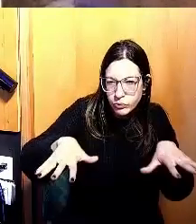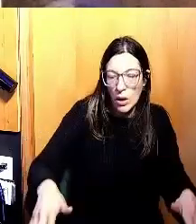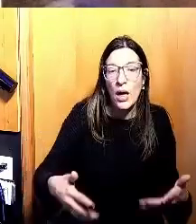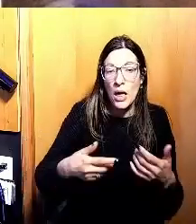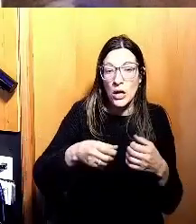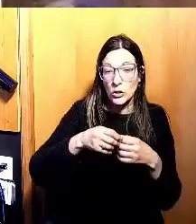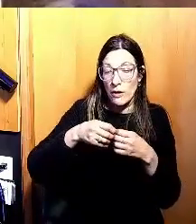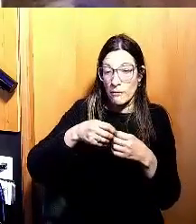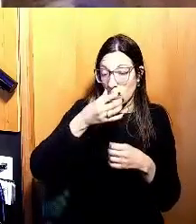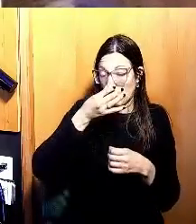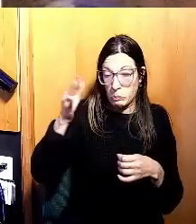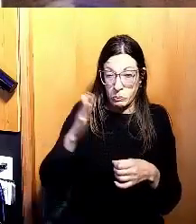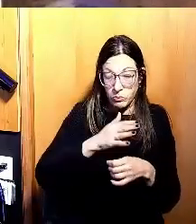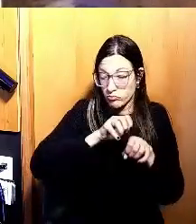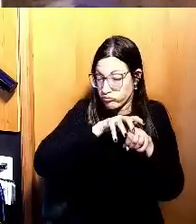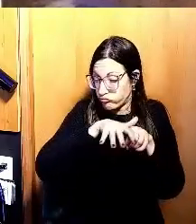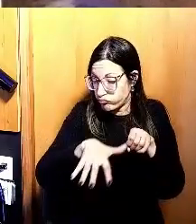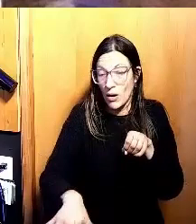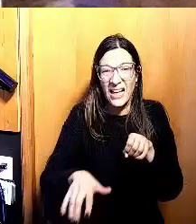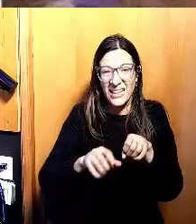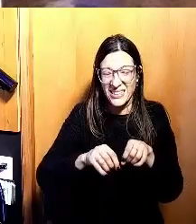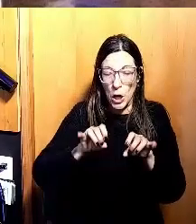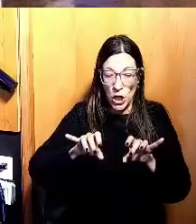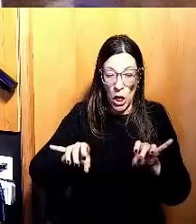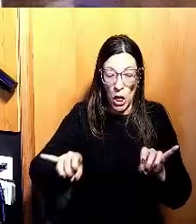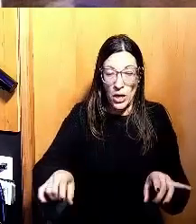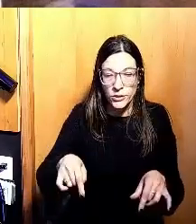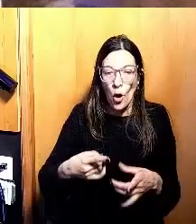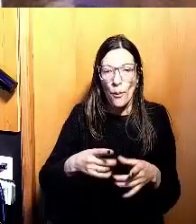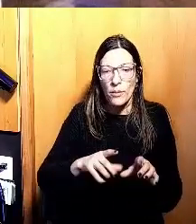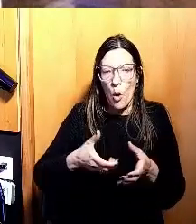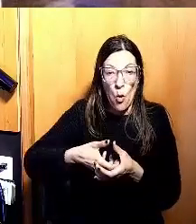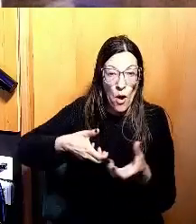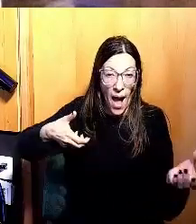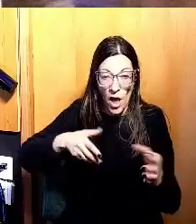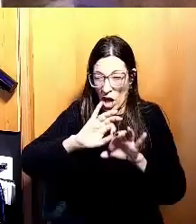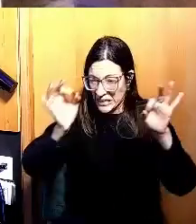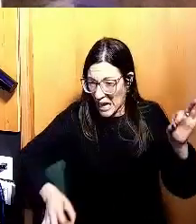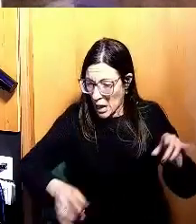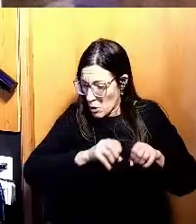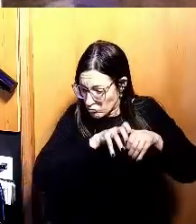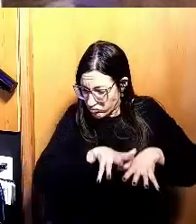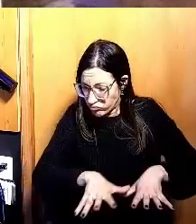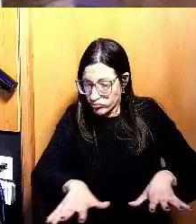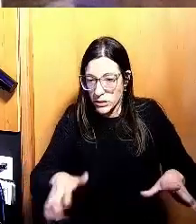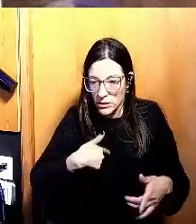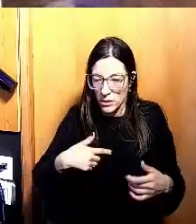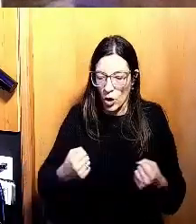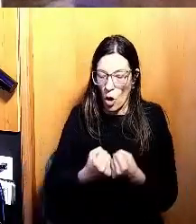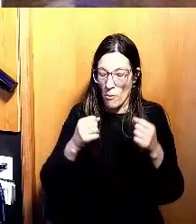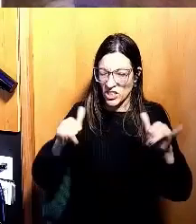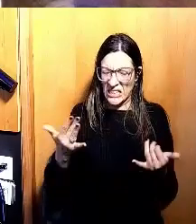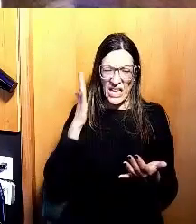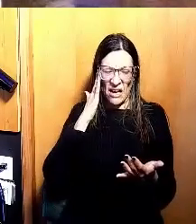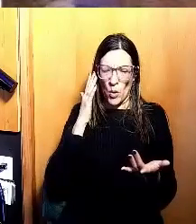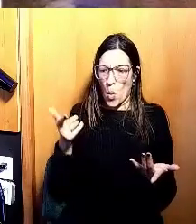la misma, una intendencia, vamos a suponer, de un saneamiento o demás, bueno, ¿cuál es el modelo? Pensamos que nosotros tenemos el